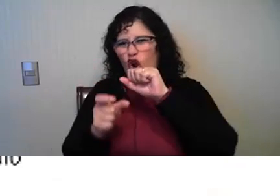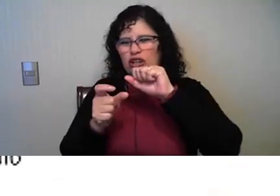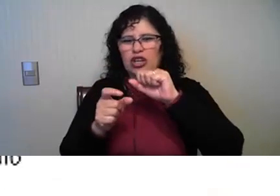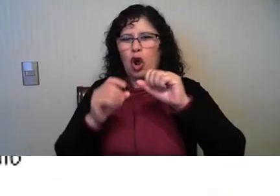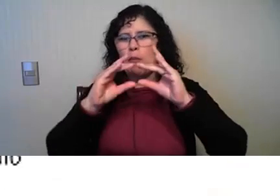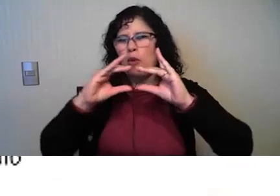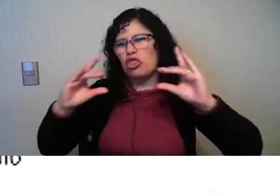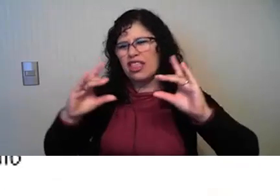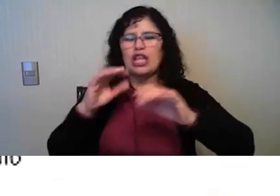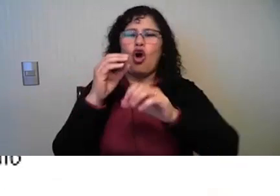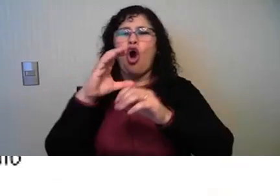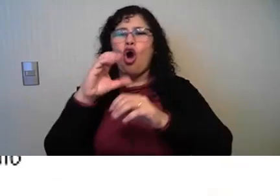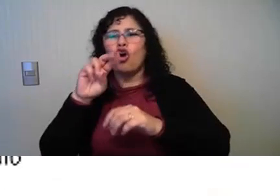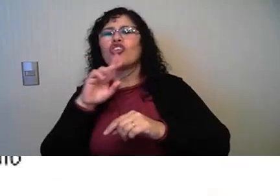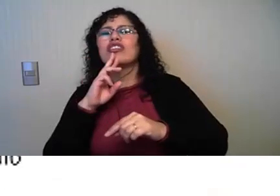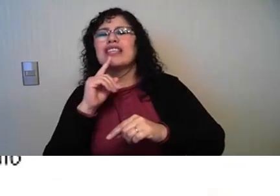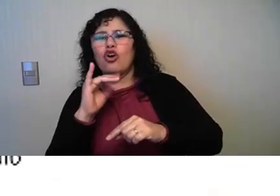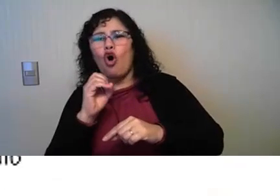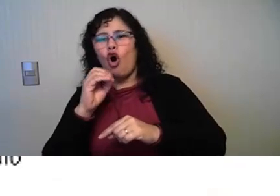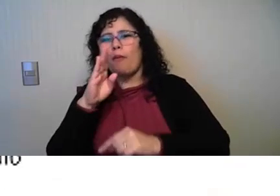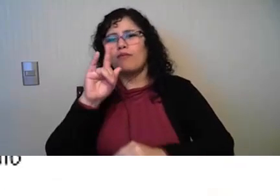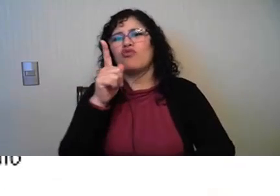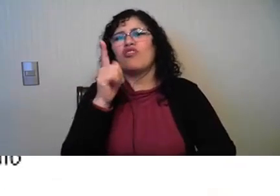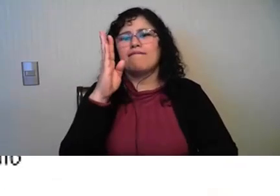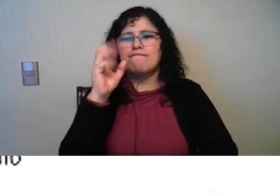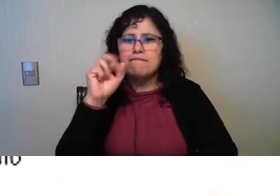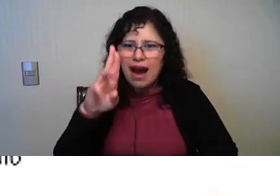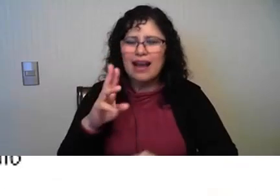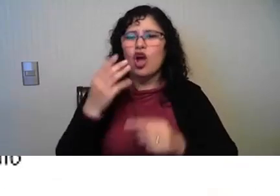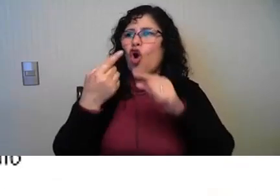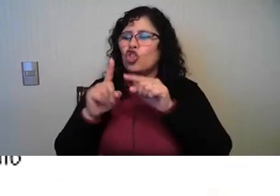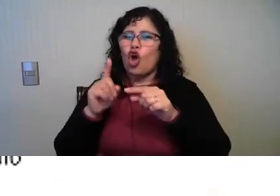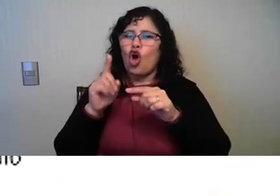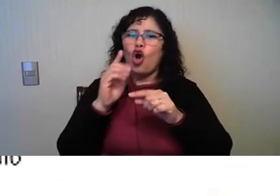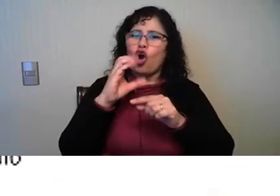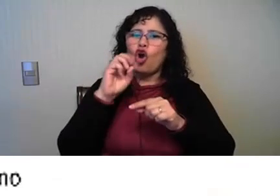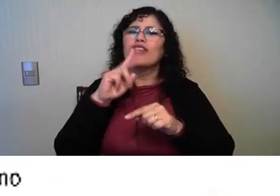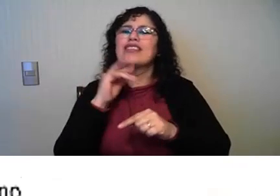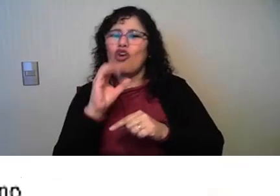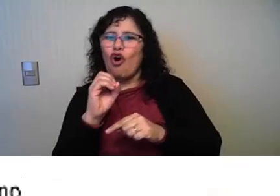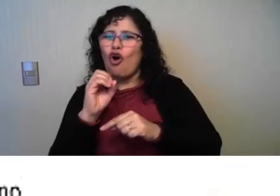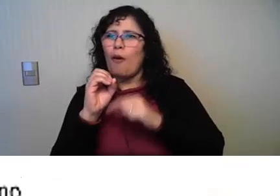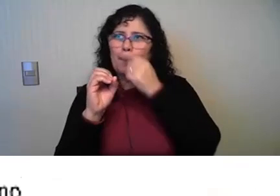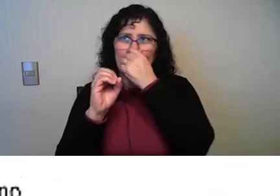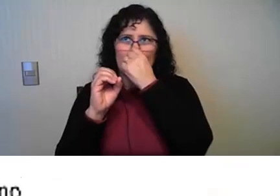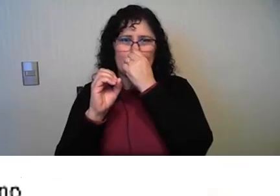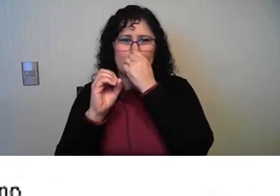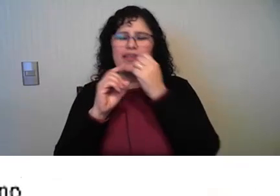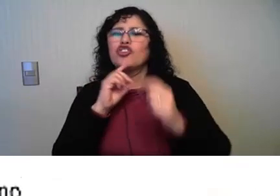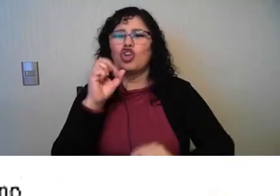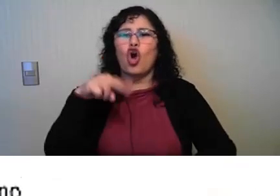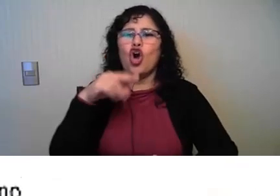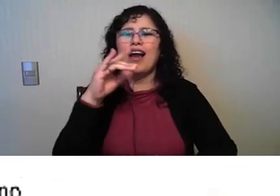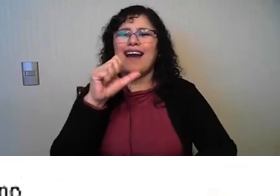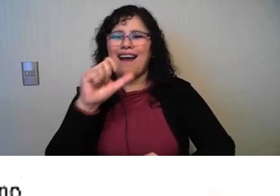o podría hablar de córtico vulvar, ¿ya? La diferencia de los colores, este color rosado y estas